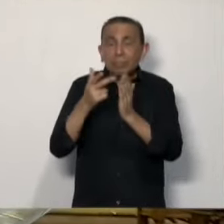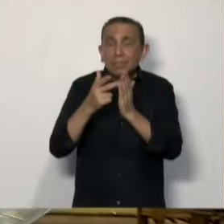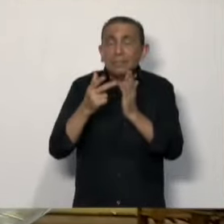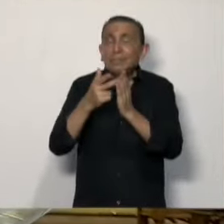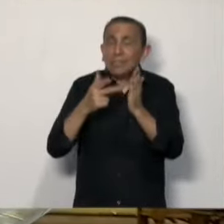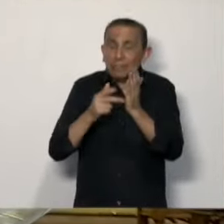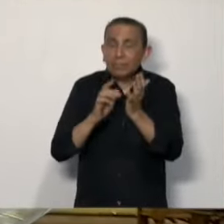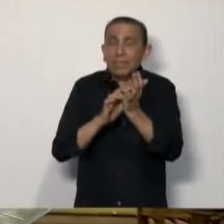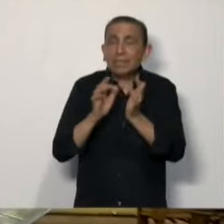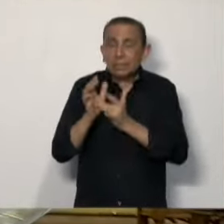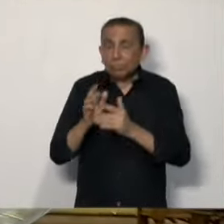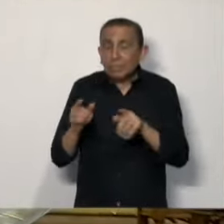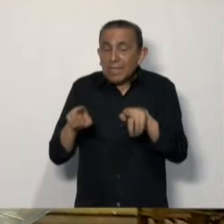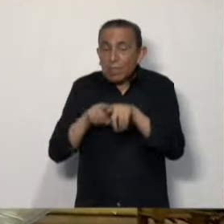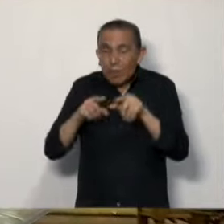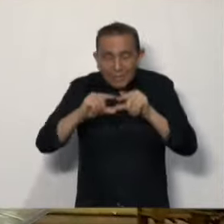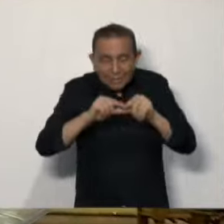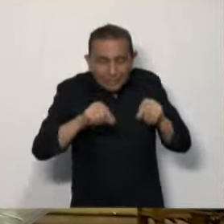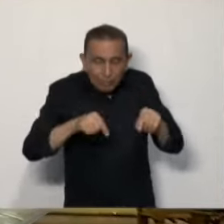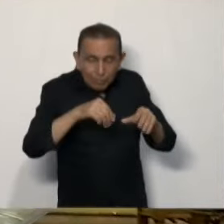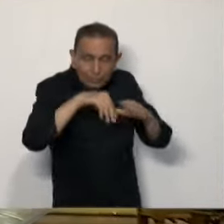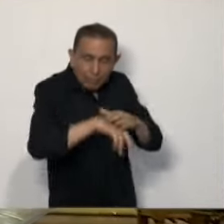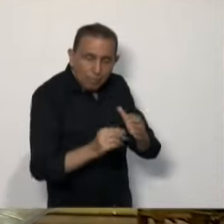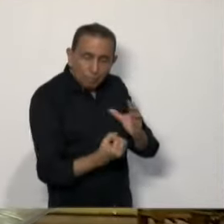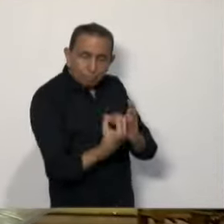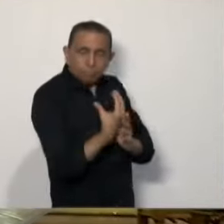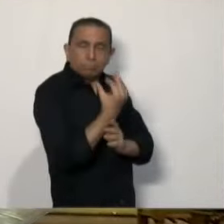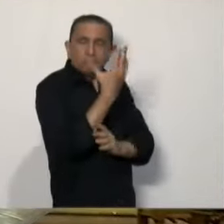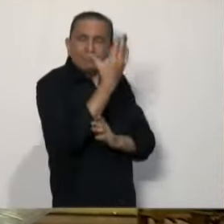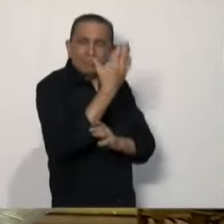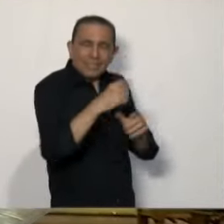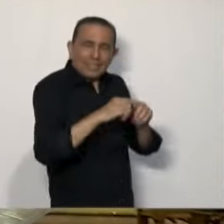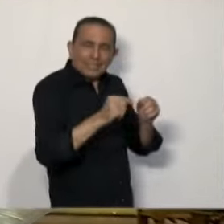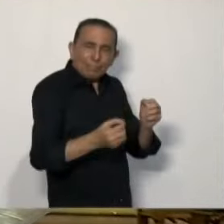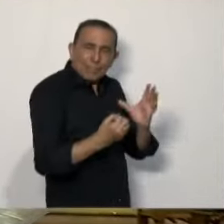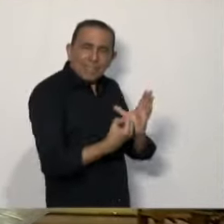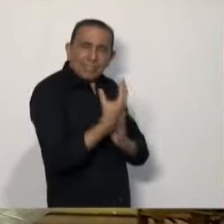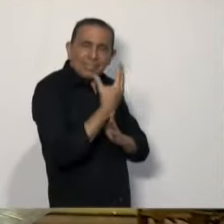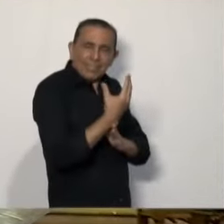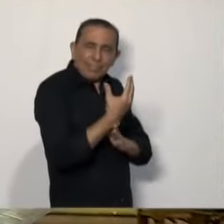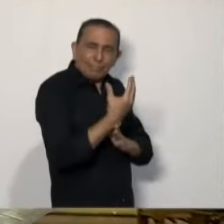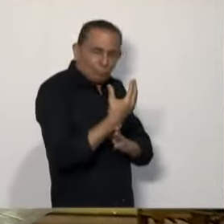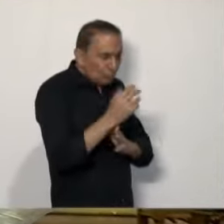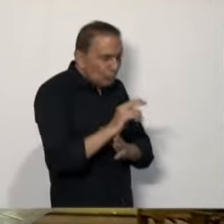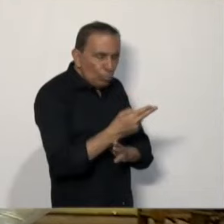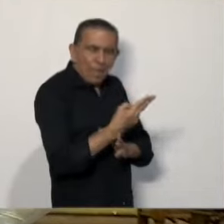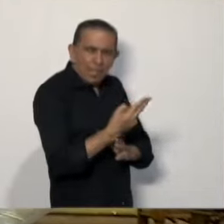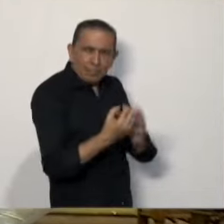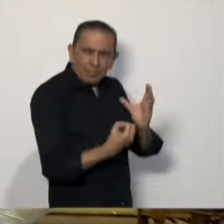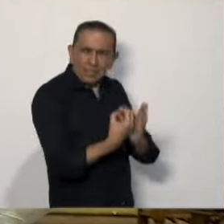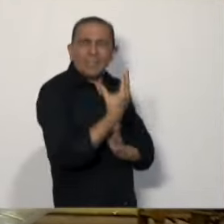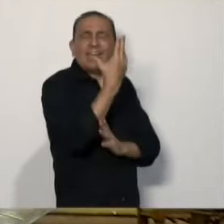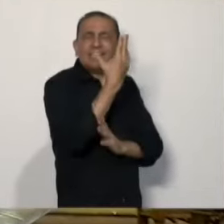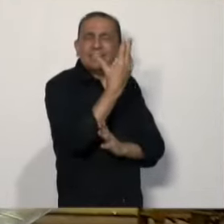como la semilla. Como nos dice el Evangelio, la semilla de trigo que cae en tierra y muere. Pero no